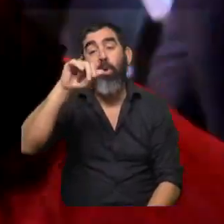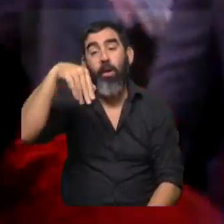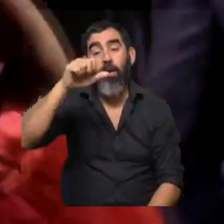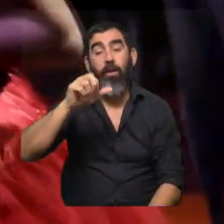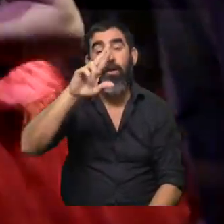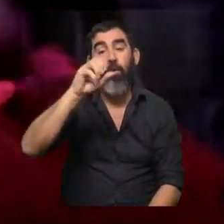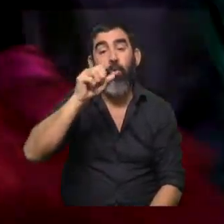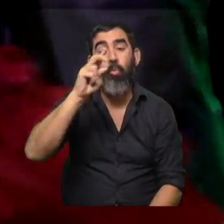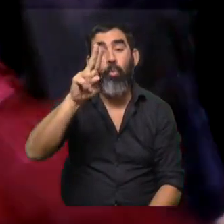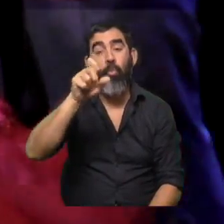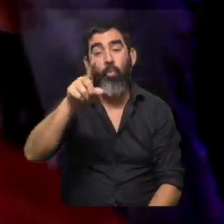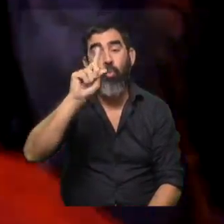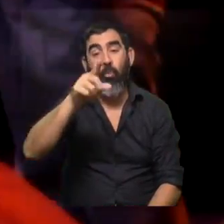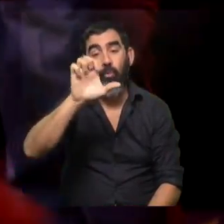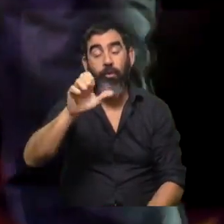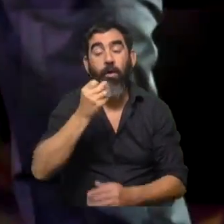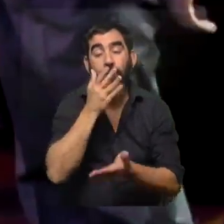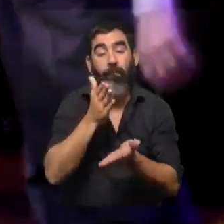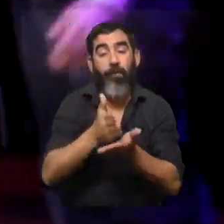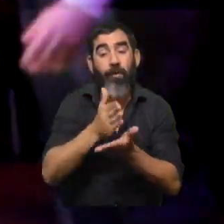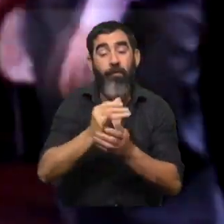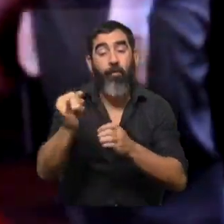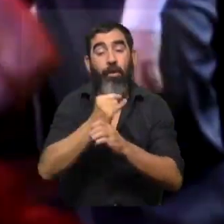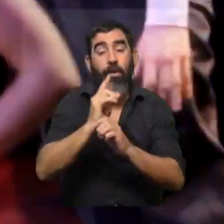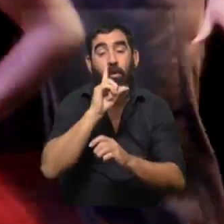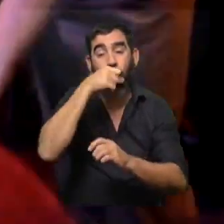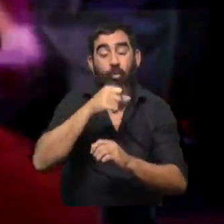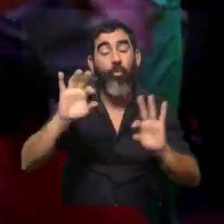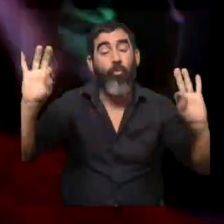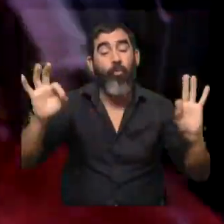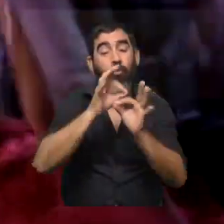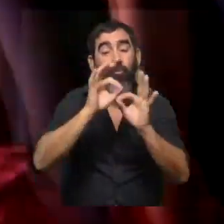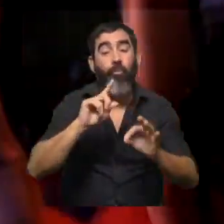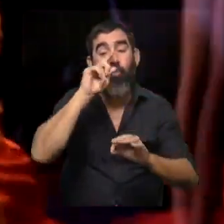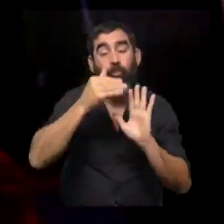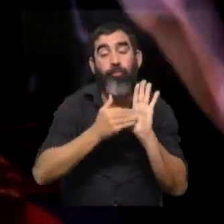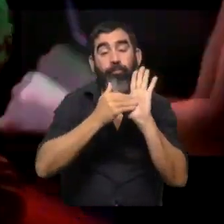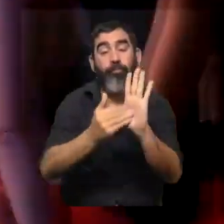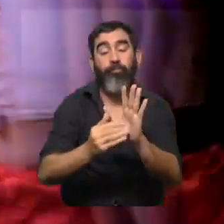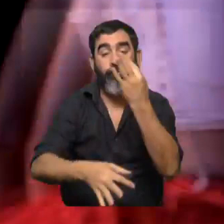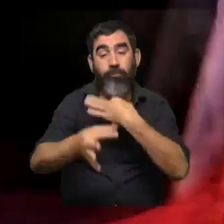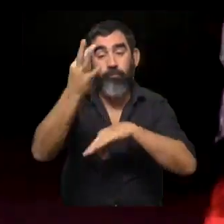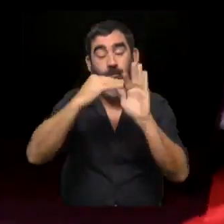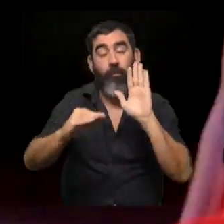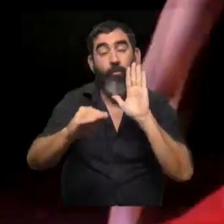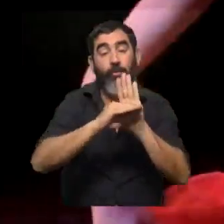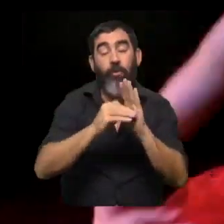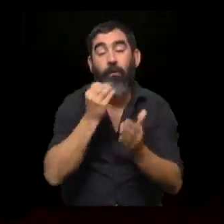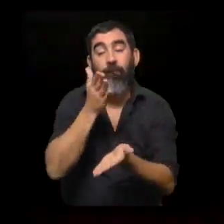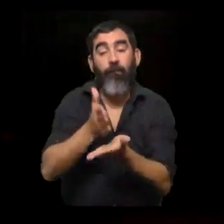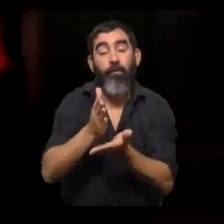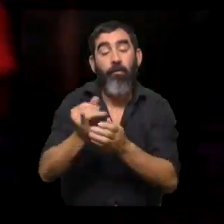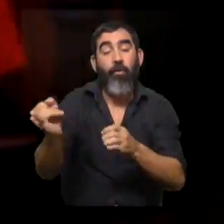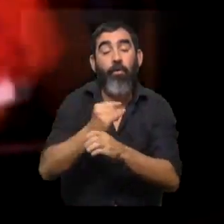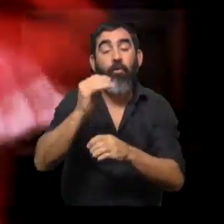Institut Pasteur de Montevideo. La Orquesta Filarmónica de Montevideo presenta el espectáculo Moulin Rouge en el Teatro Solís a beneficio del